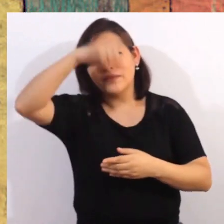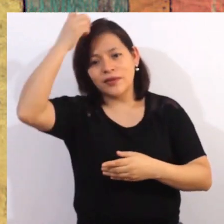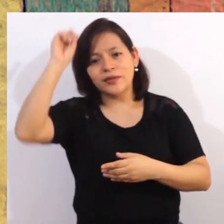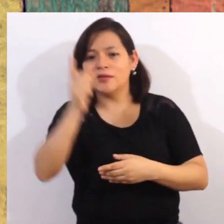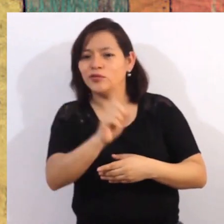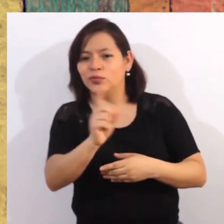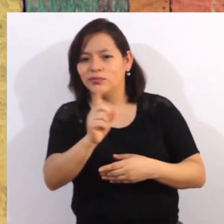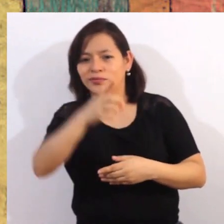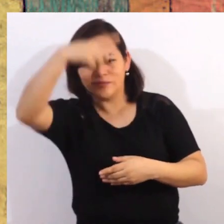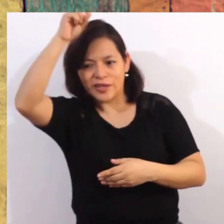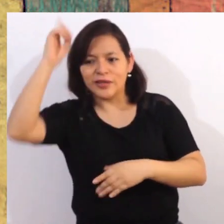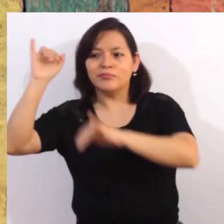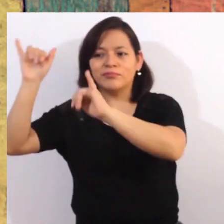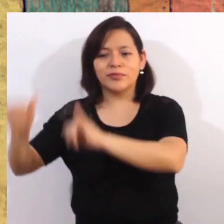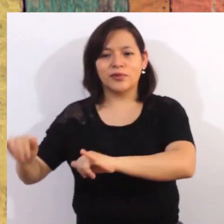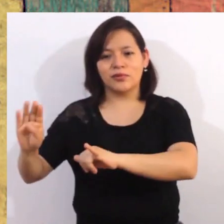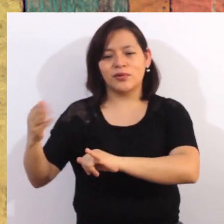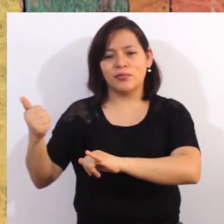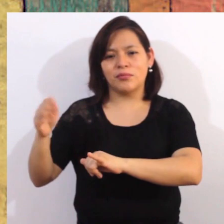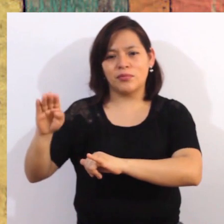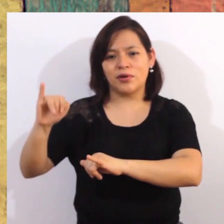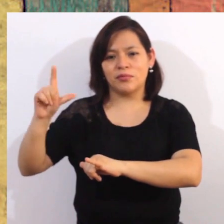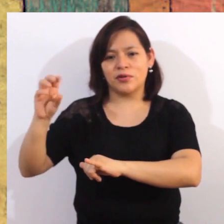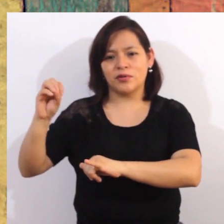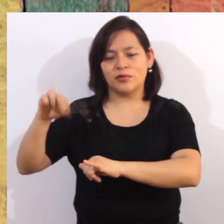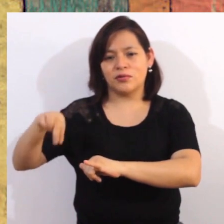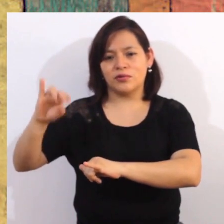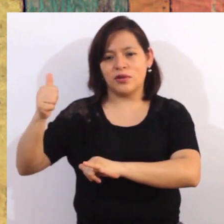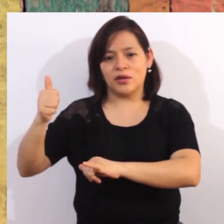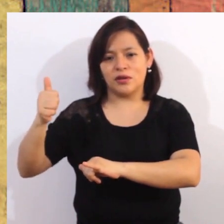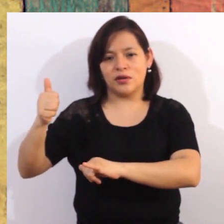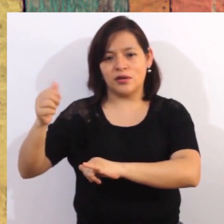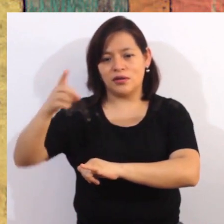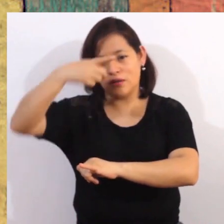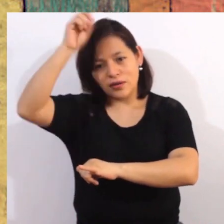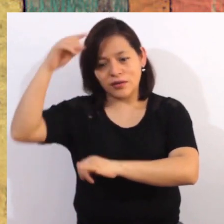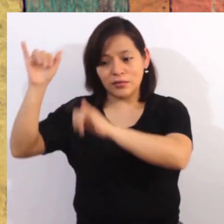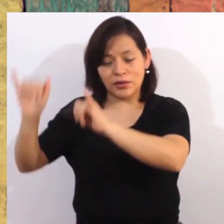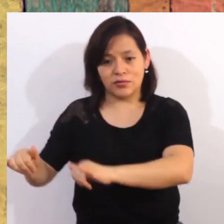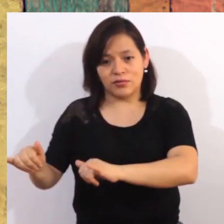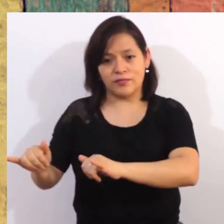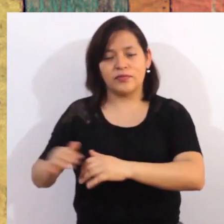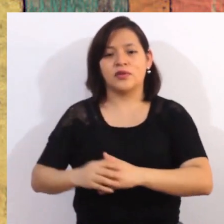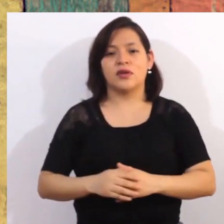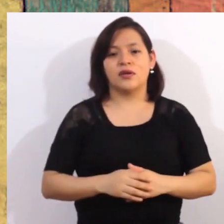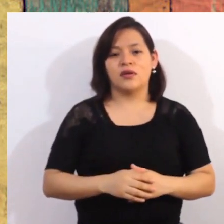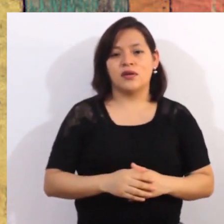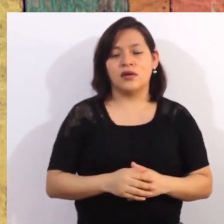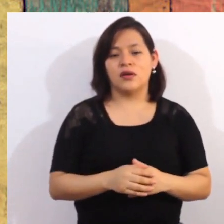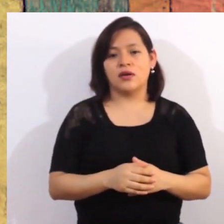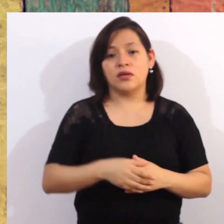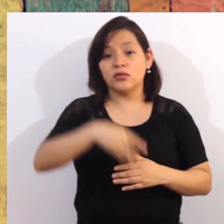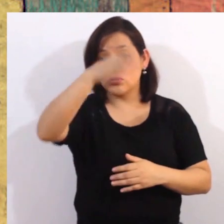gubernamentales. Algunos dicen probablemente por la edad. En fin, podemos resumir que Dios designó que